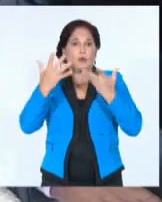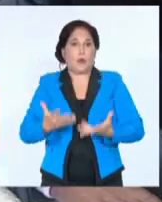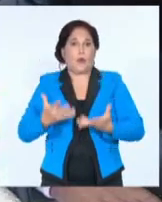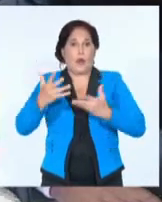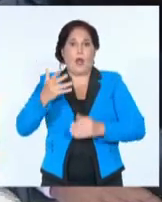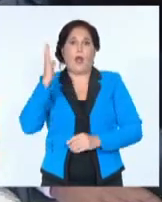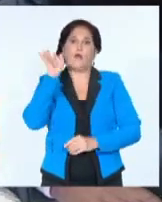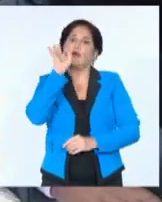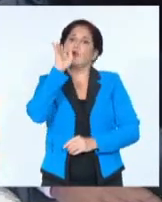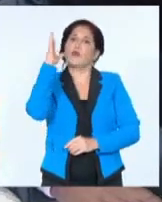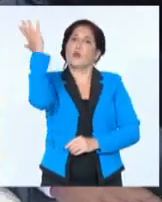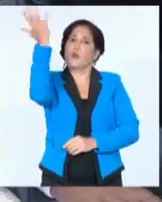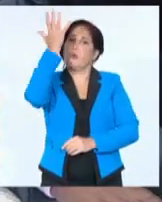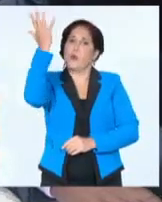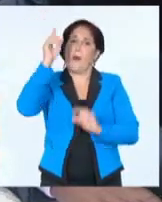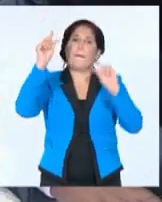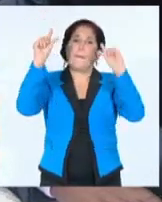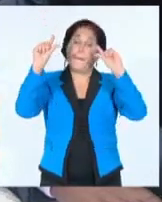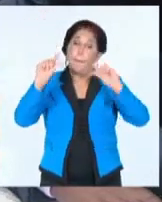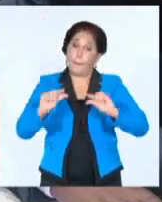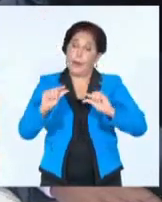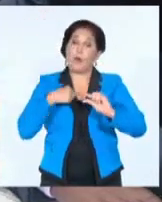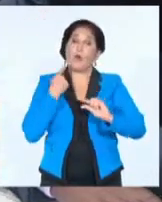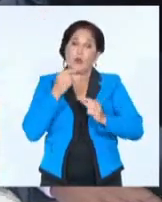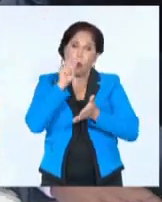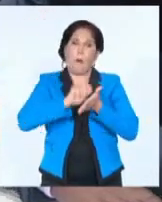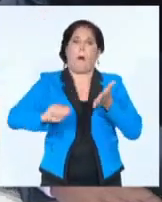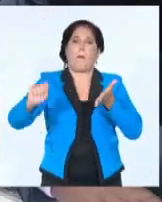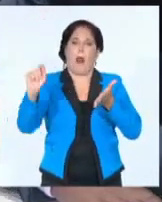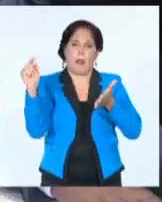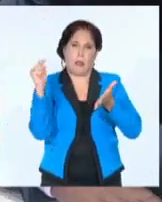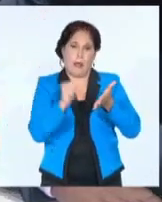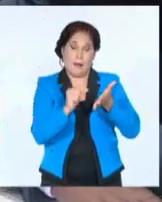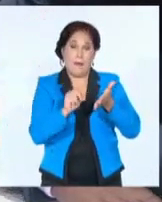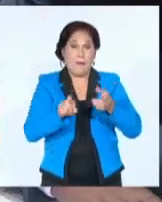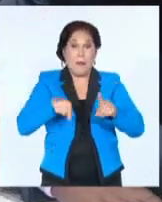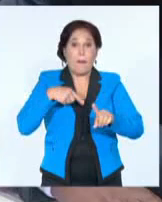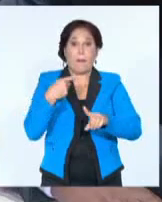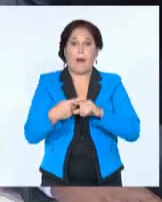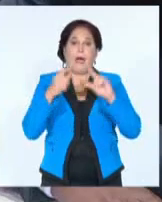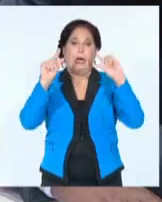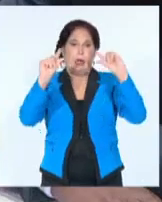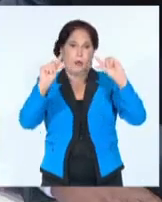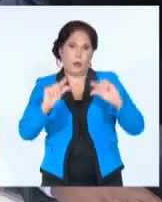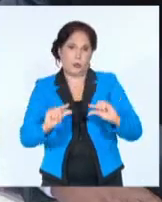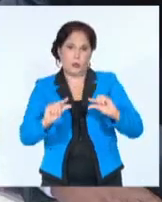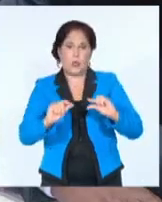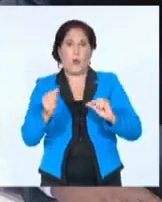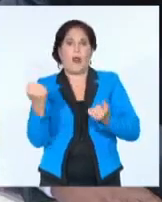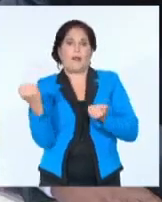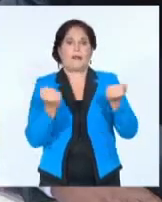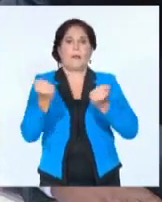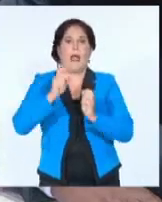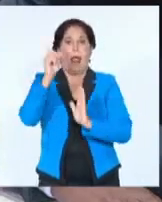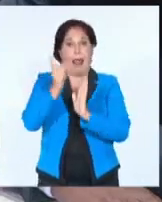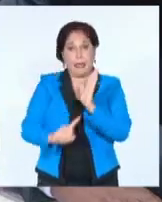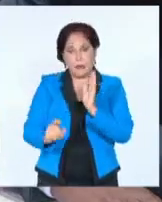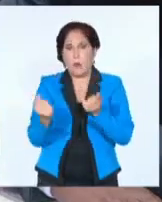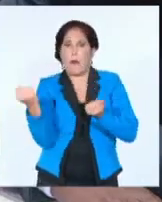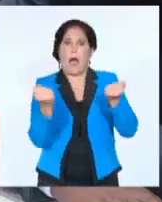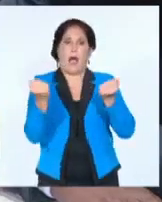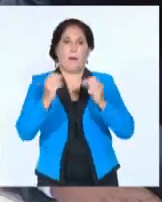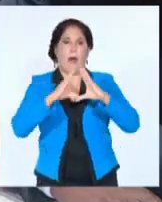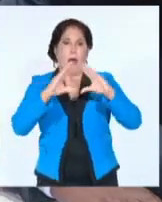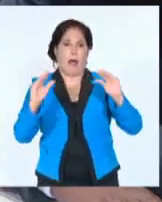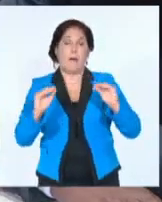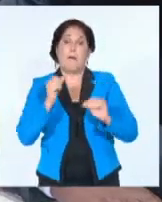en el periodo 2014-2030, a lo que se adicionaría la reducción con un transporte terrestre menos intenso en